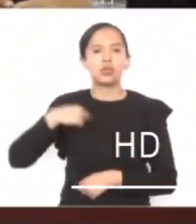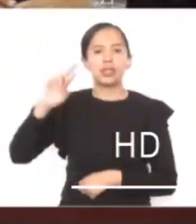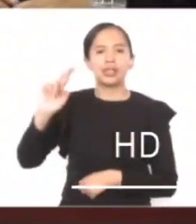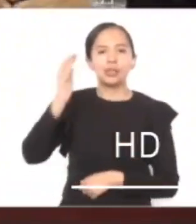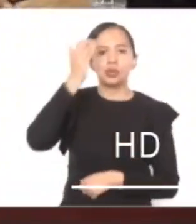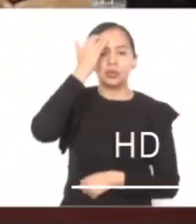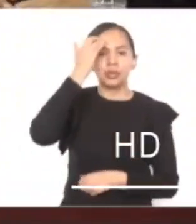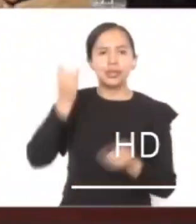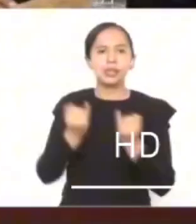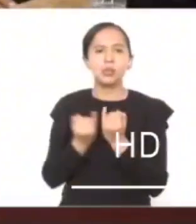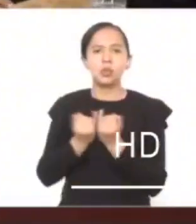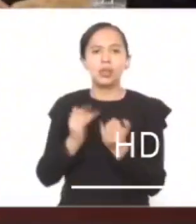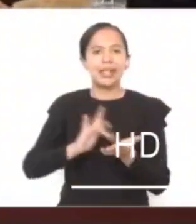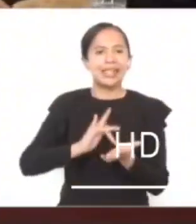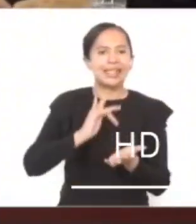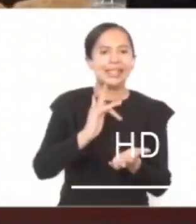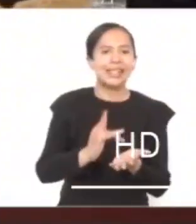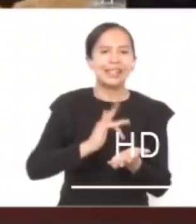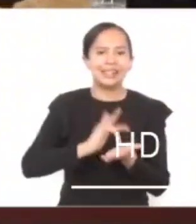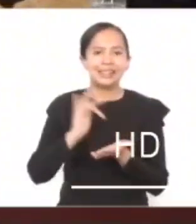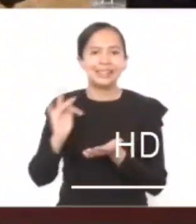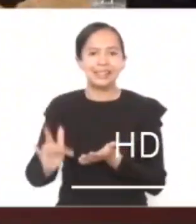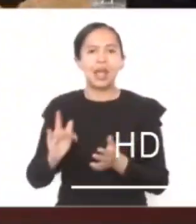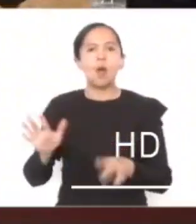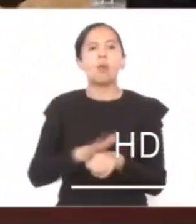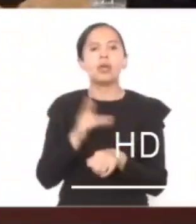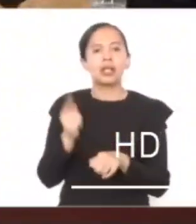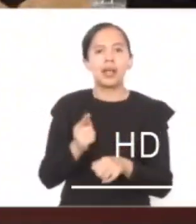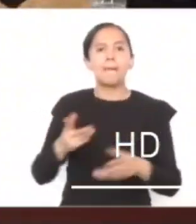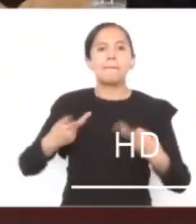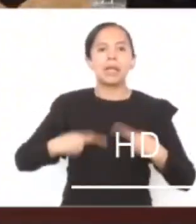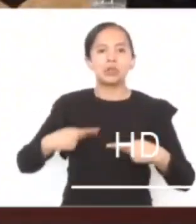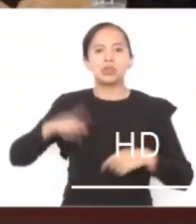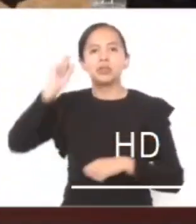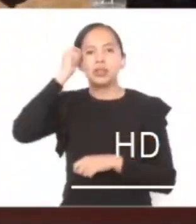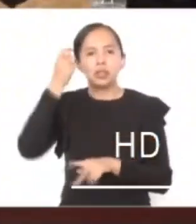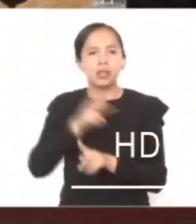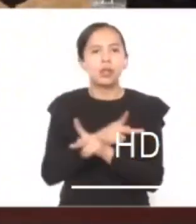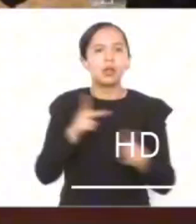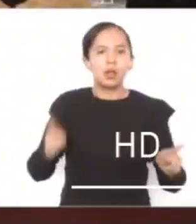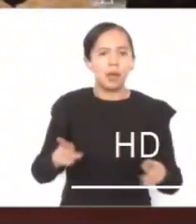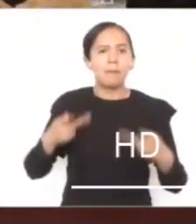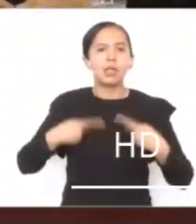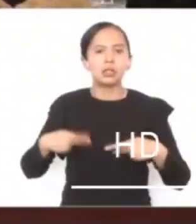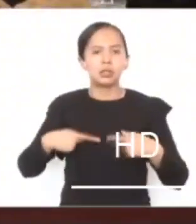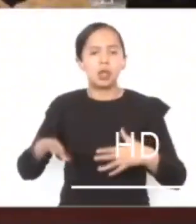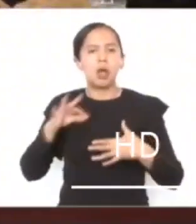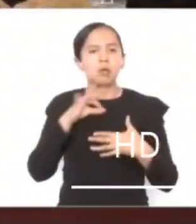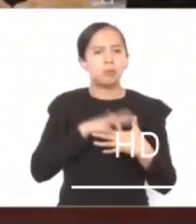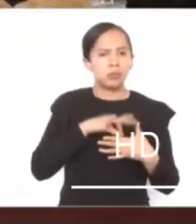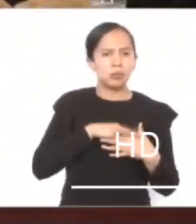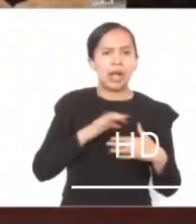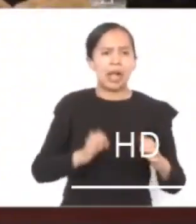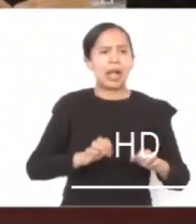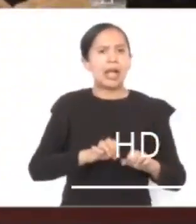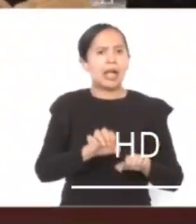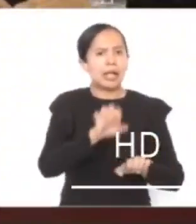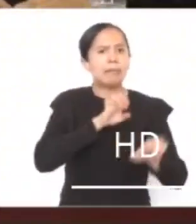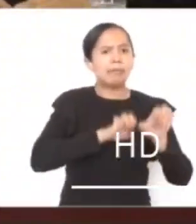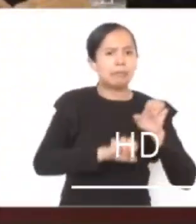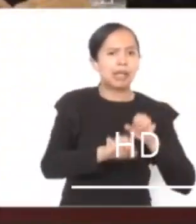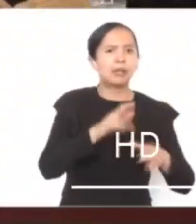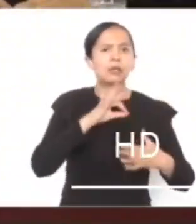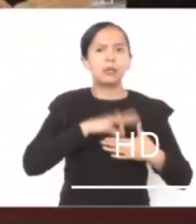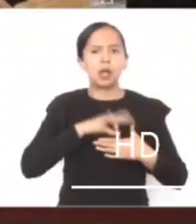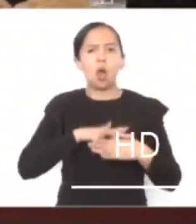Reconocemos y agradecemos la participación de servidores públicos, particulares, de empresas privadas,